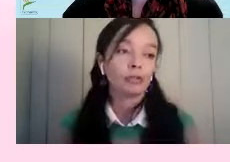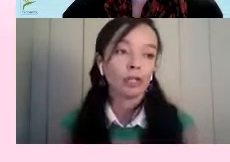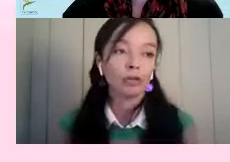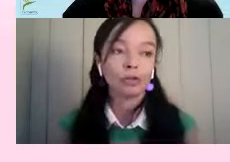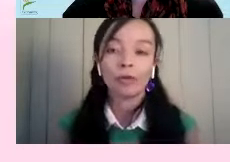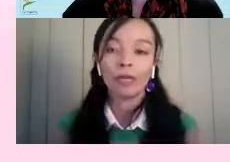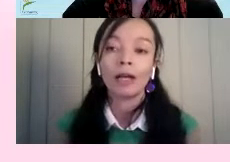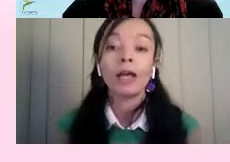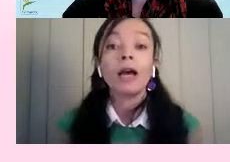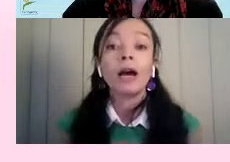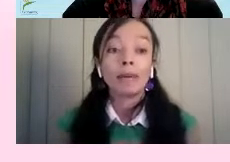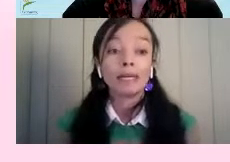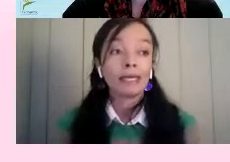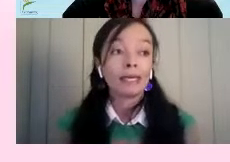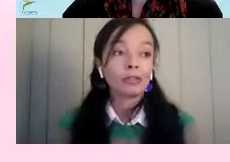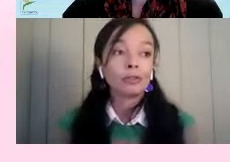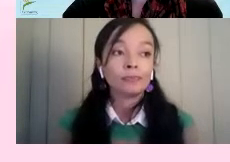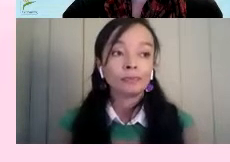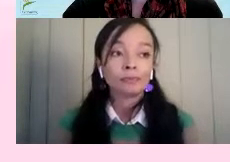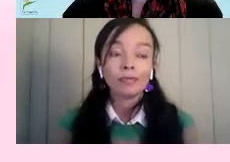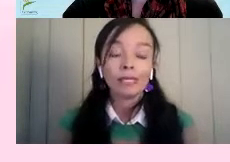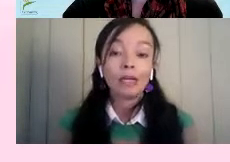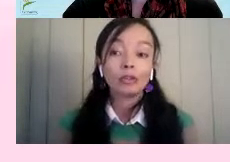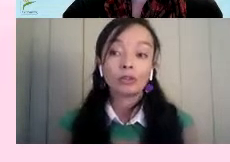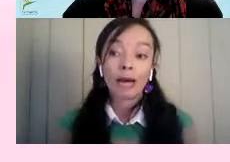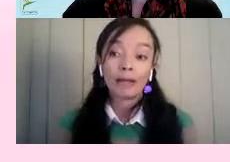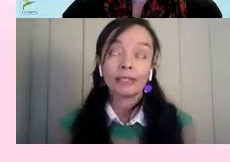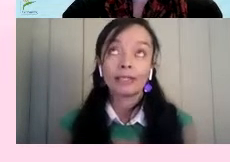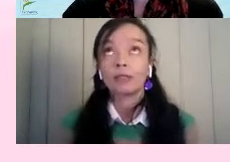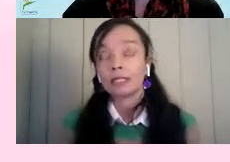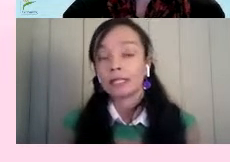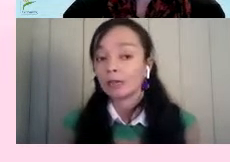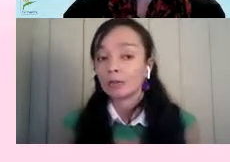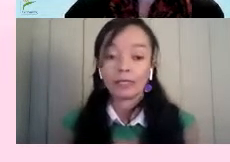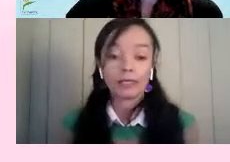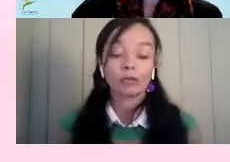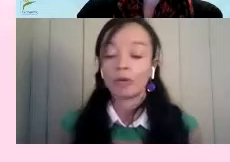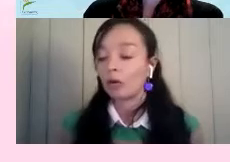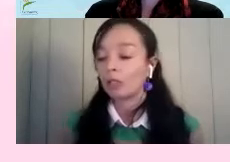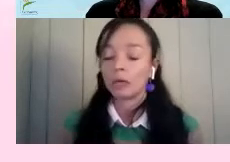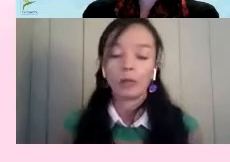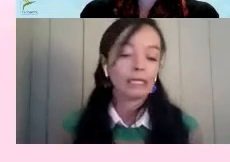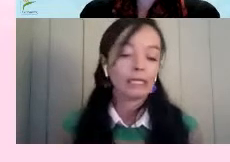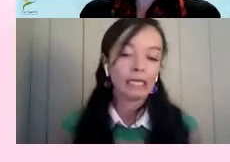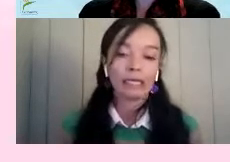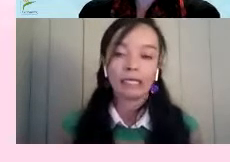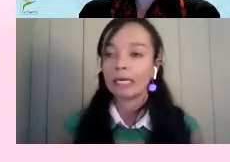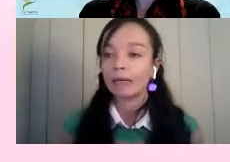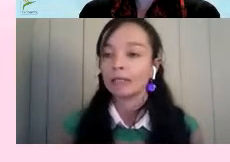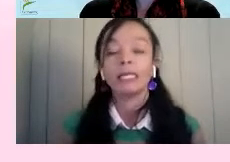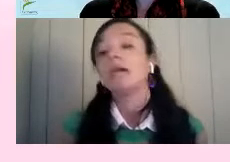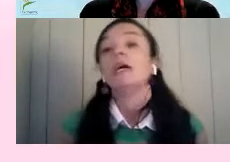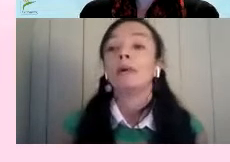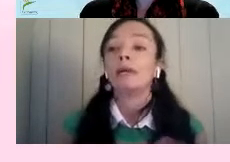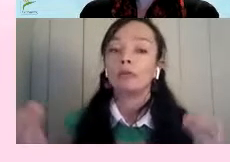haya desarrollado todavía. Aparte de eso, los padres, en este caso pueden ser los cuidadores, la abuelita, la tía,